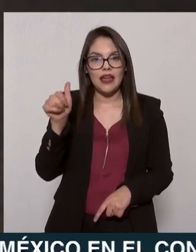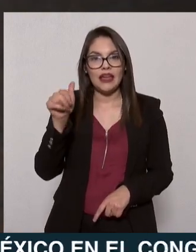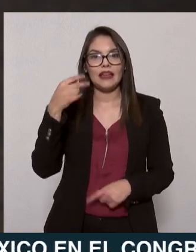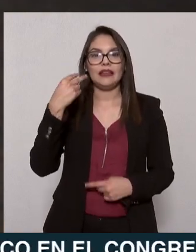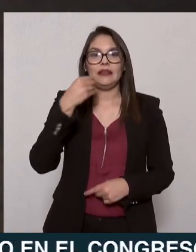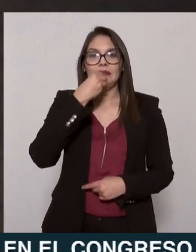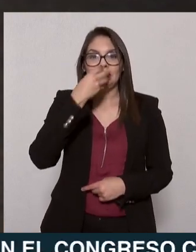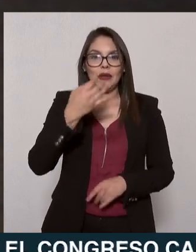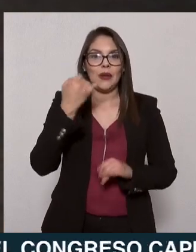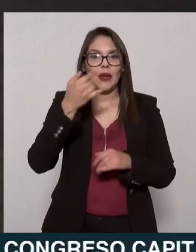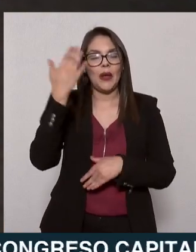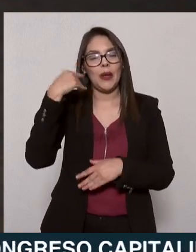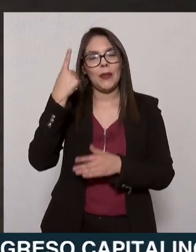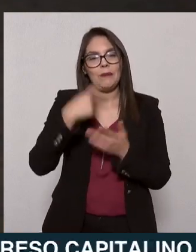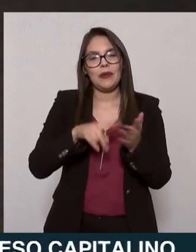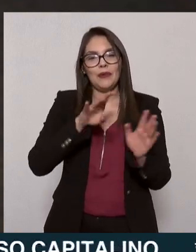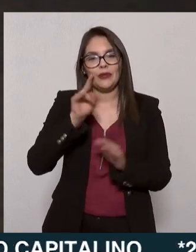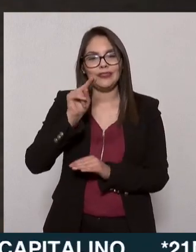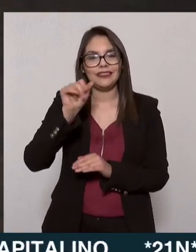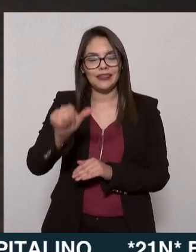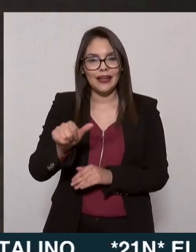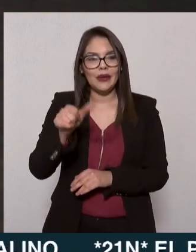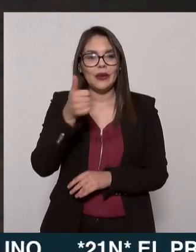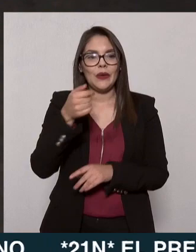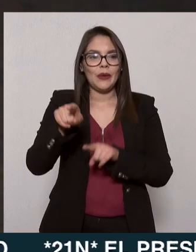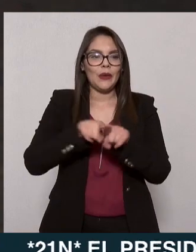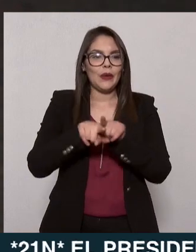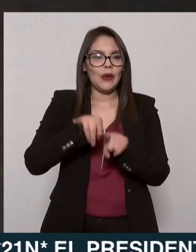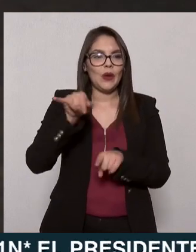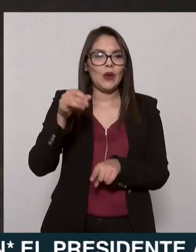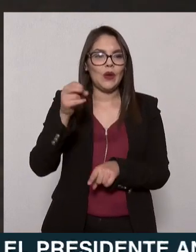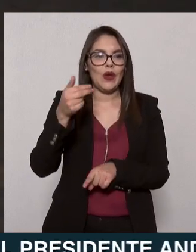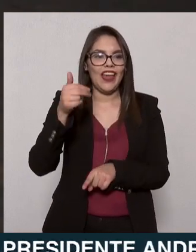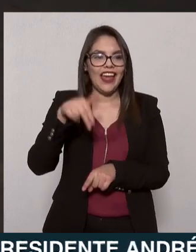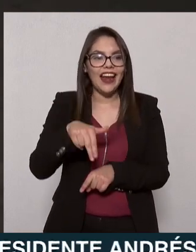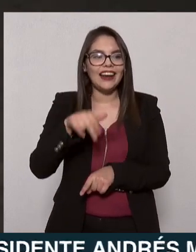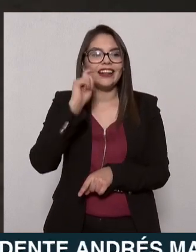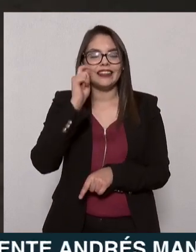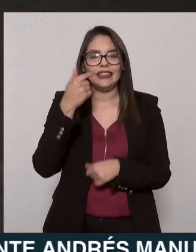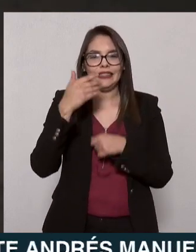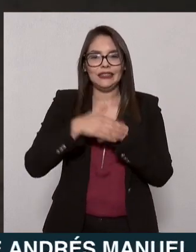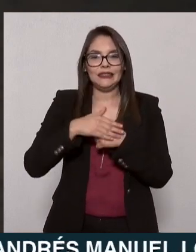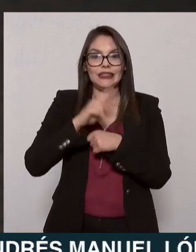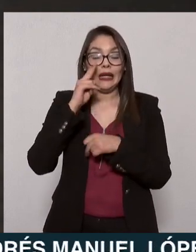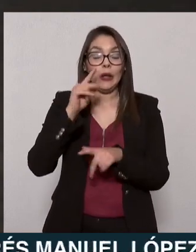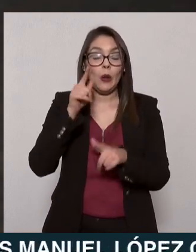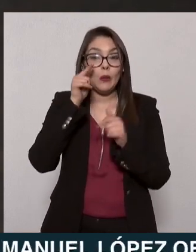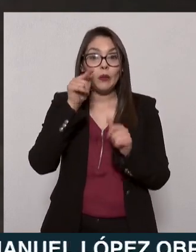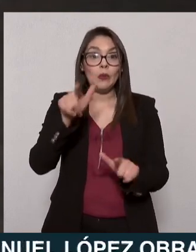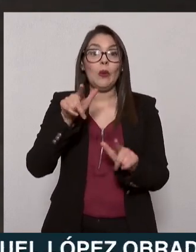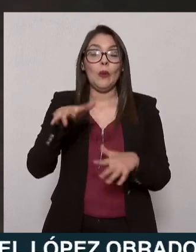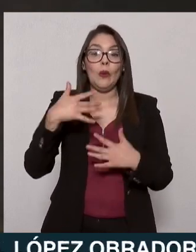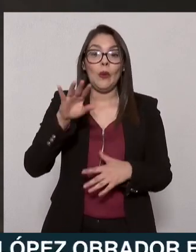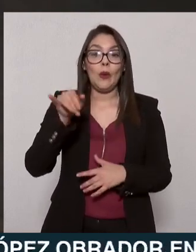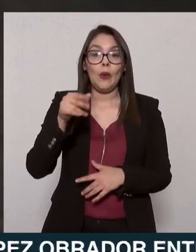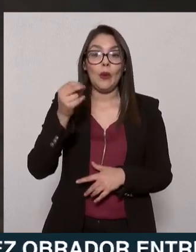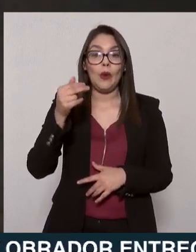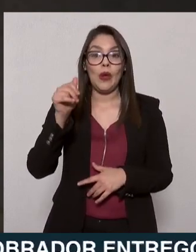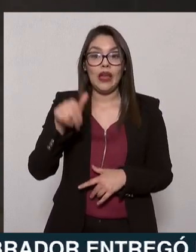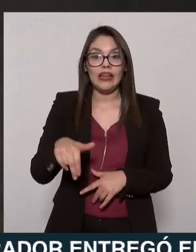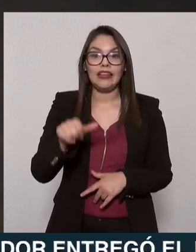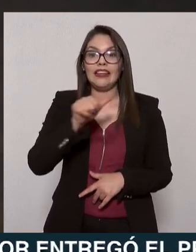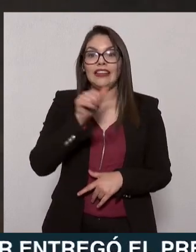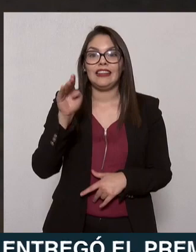Mundial de México 1986. Los hermanos Johan Rodríguez, también para el admirador número 1 de Juan Becerra, Braulio